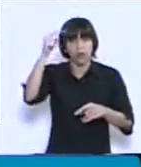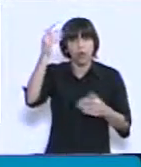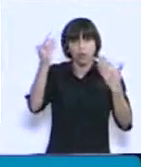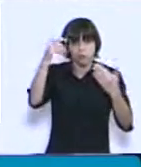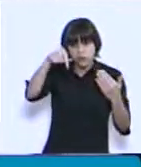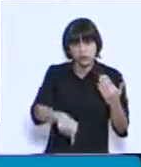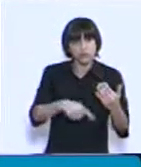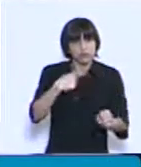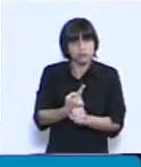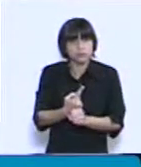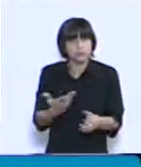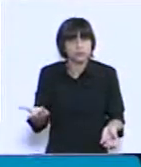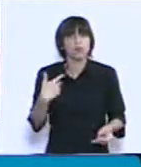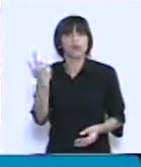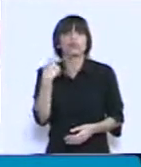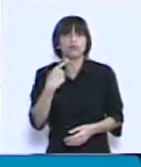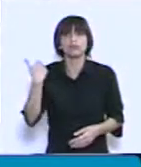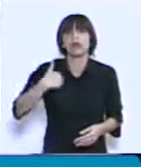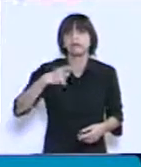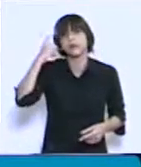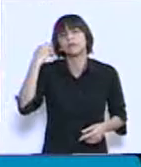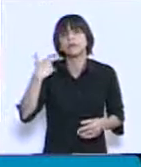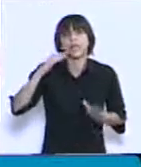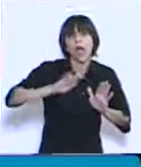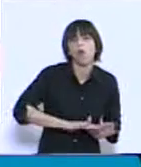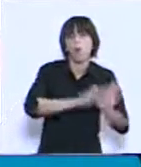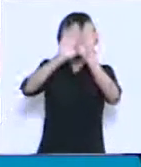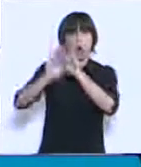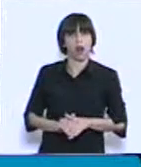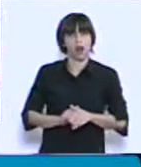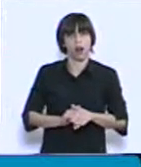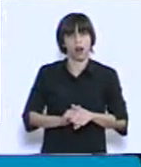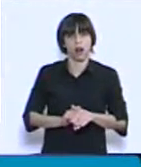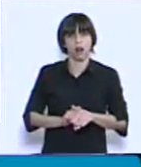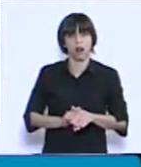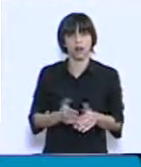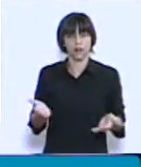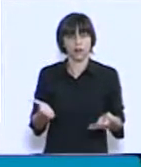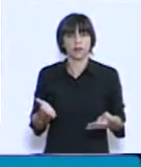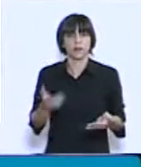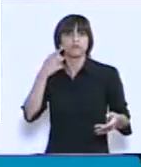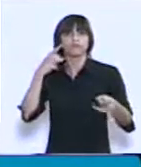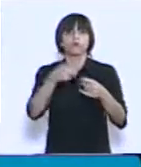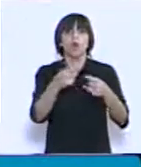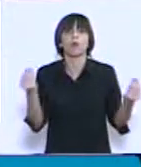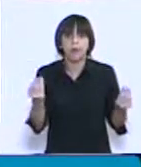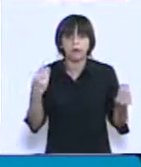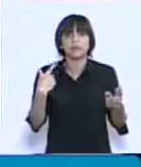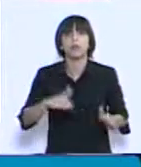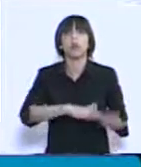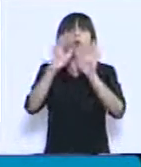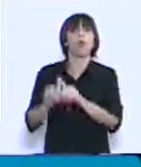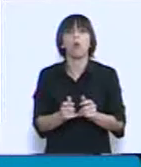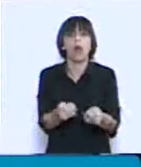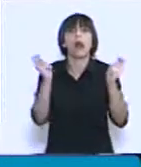como argentinos, lo que necesitamos es poner en un pie de igualdad a todos los niños, sean